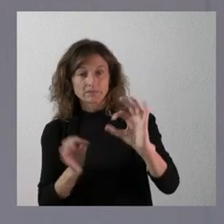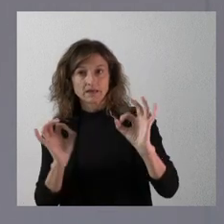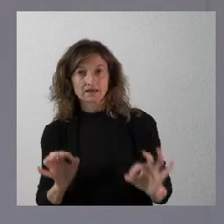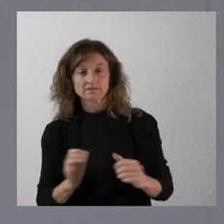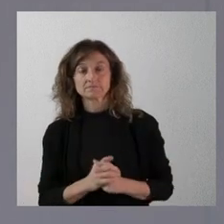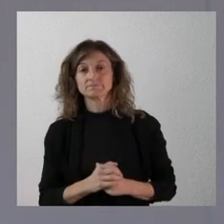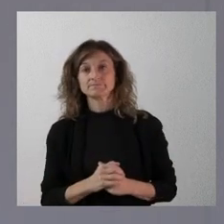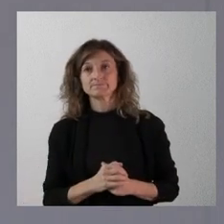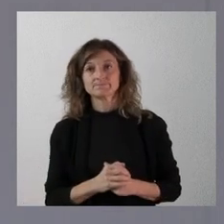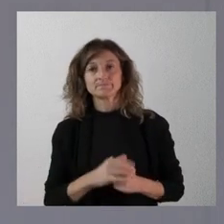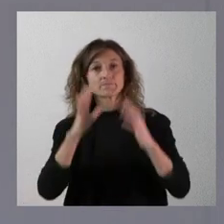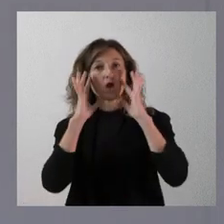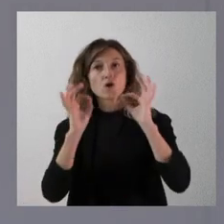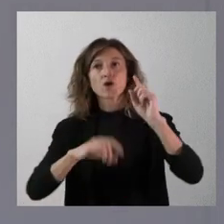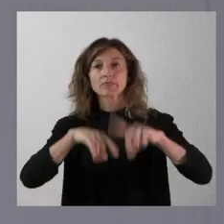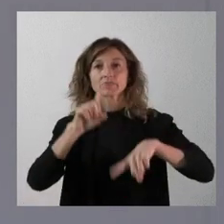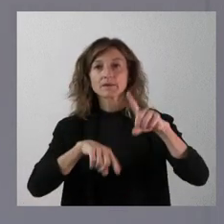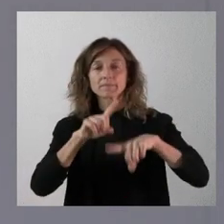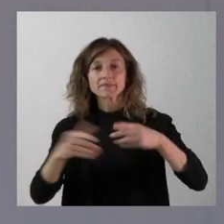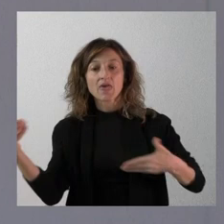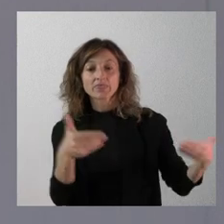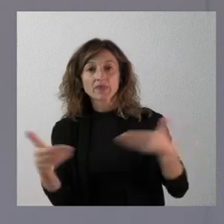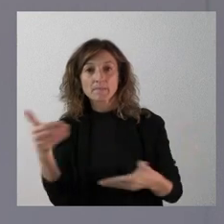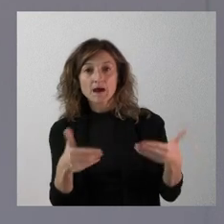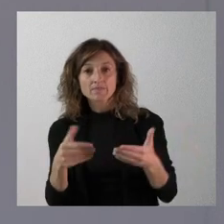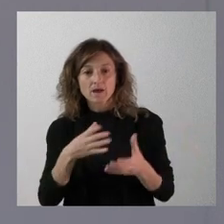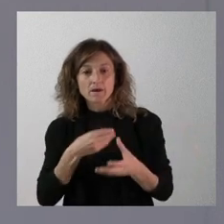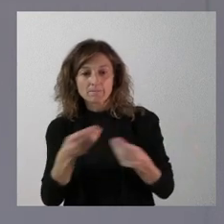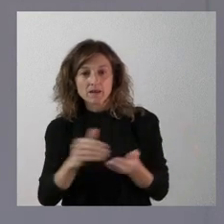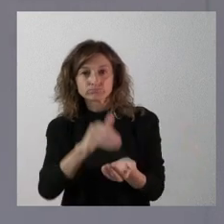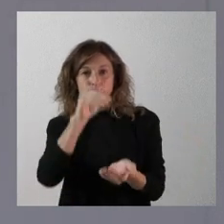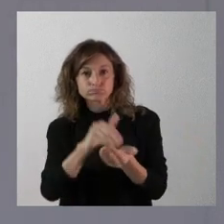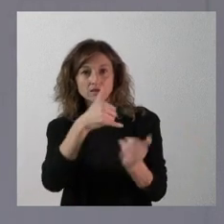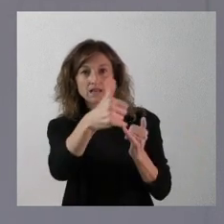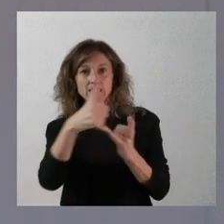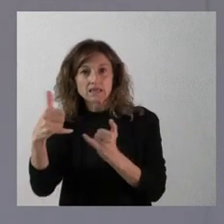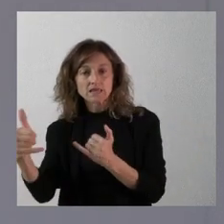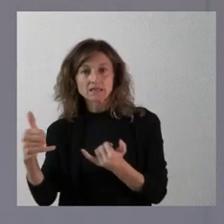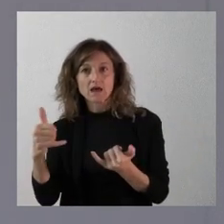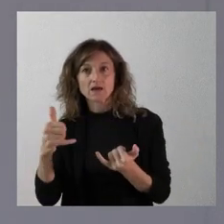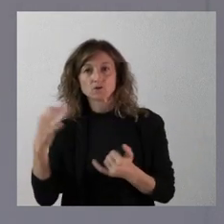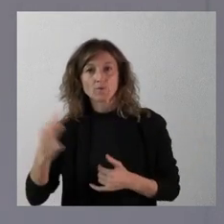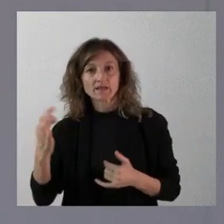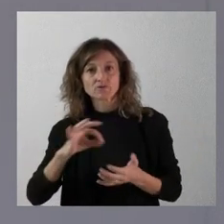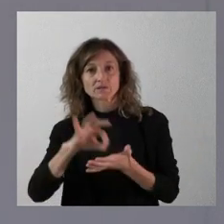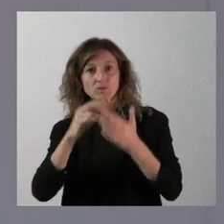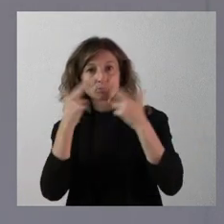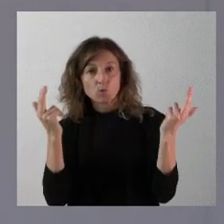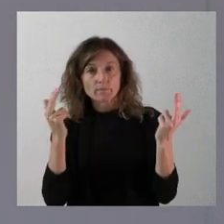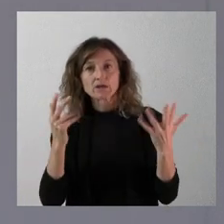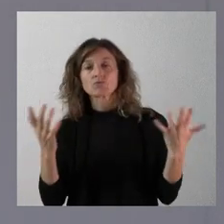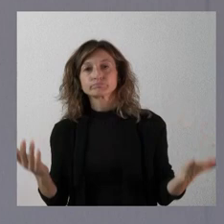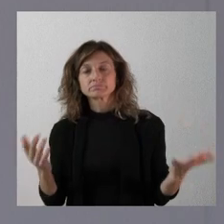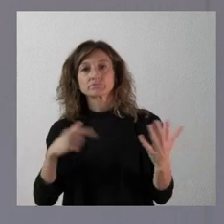lógicamente en función de la demanda de la solicitudes de las líneas que las obligación de servicio público pues estaremos